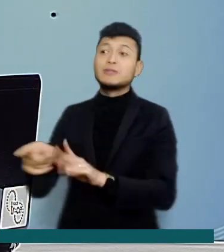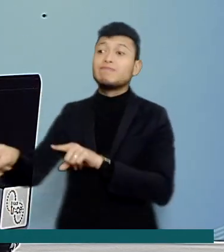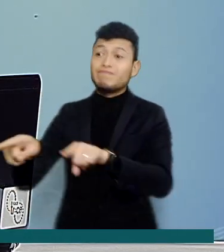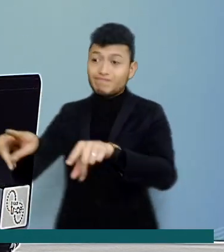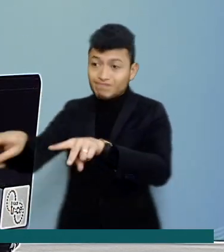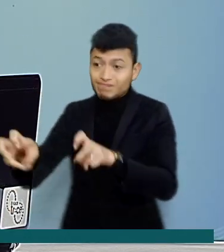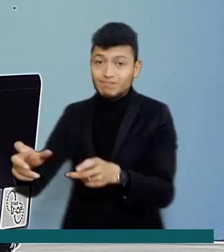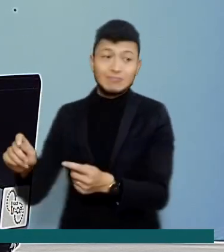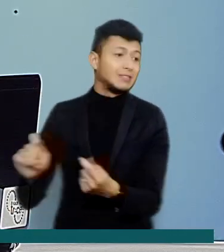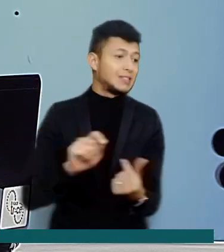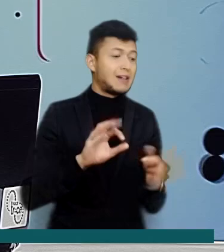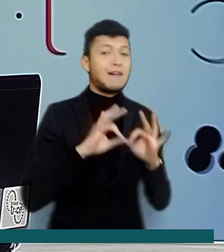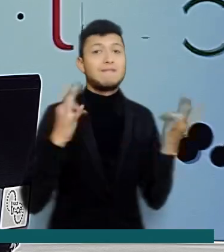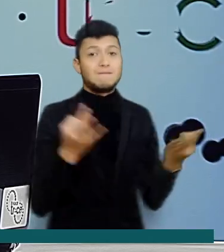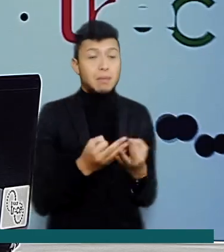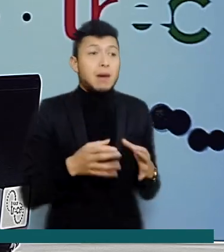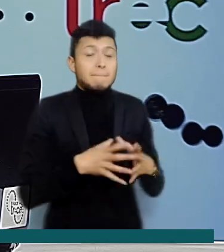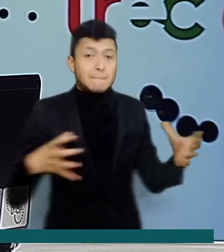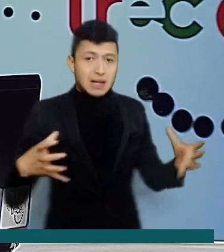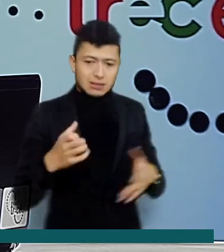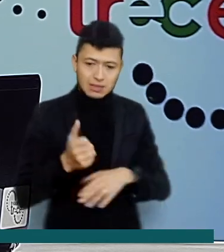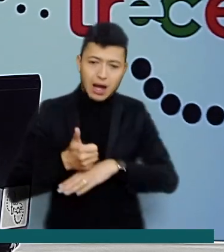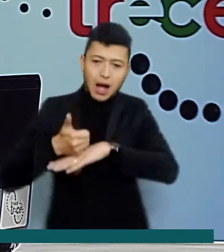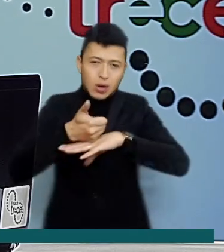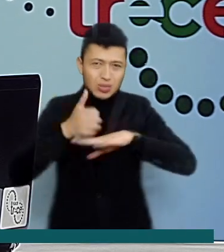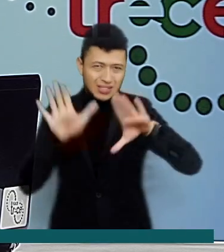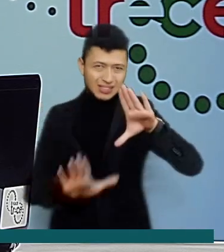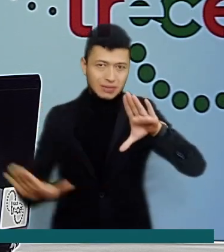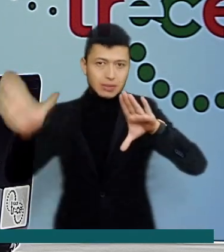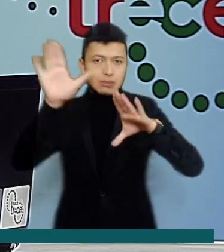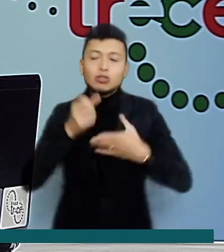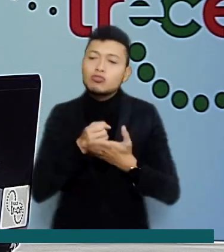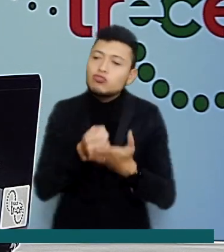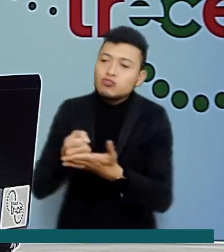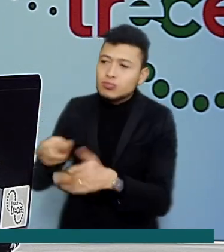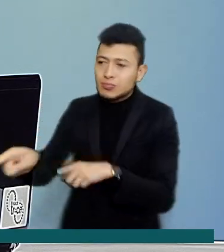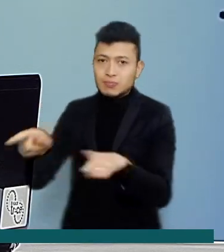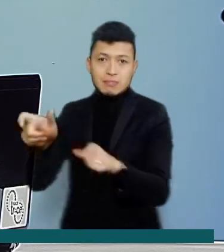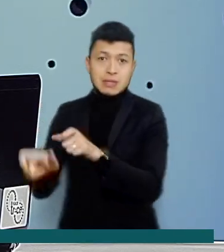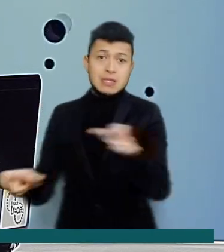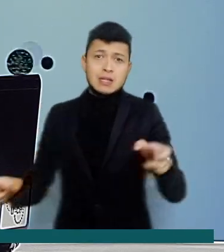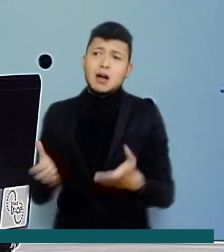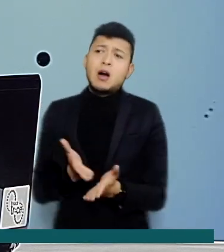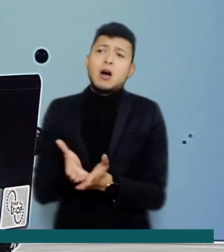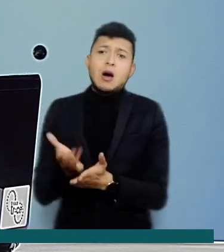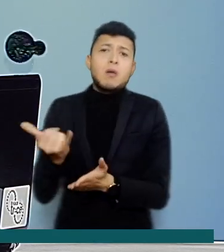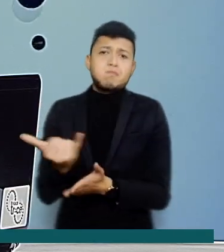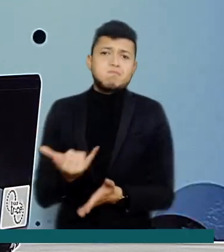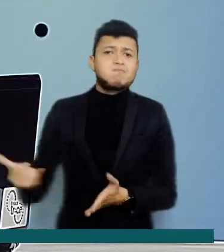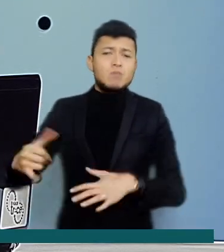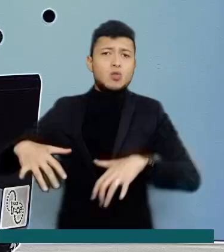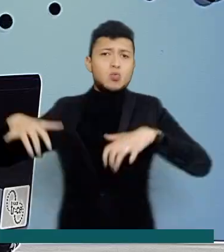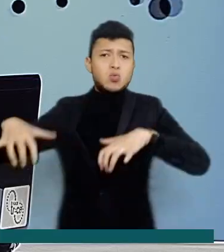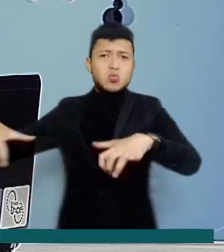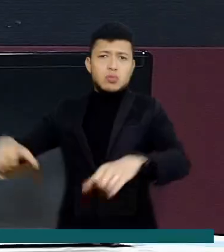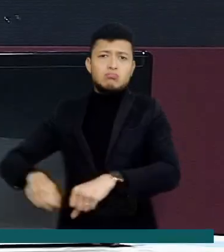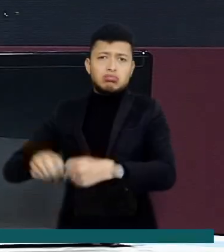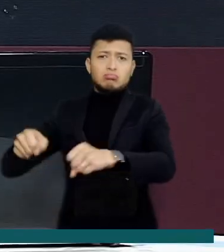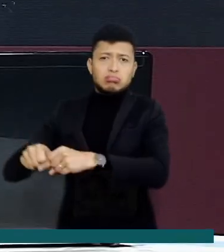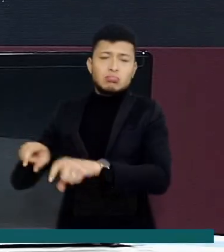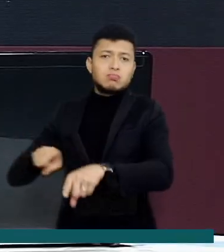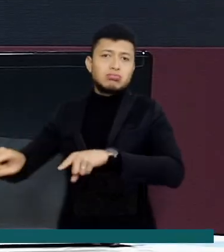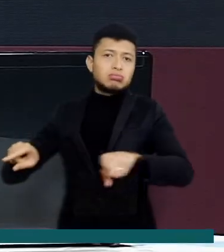de muchas familias. Las autoridades departamentales están entregando ayudas a estas personas, pero las lluvias siguen ocasionando estragos.